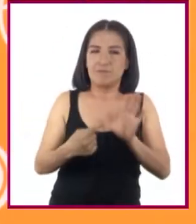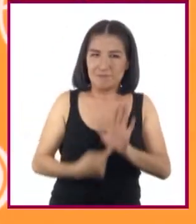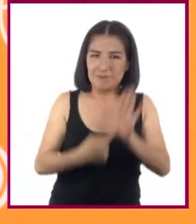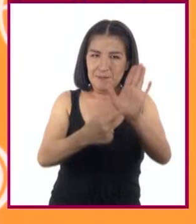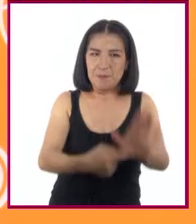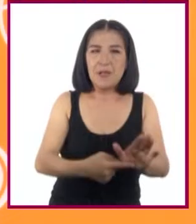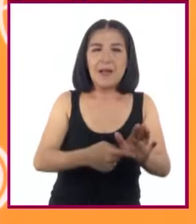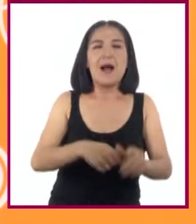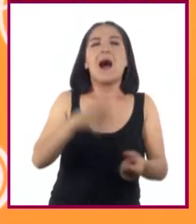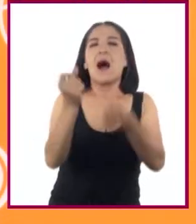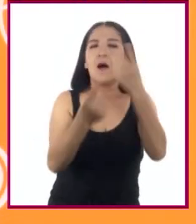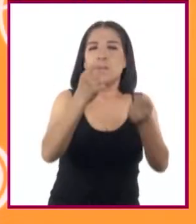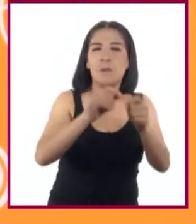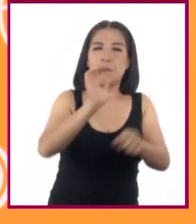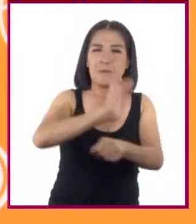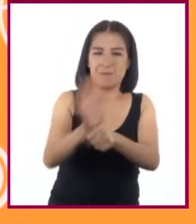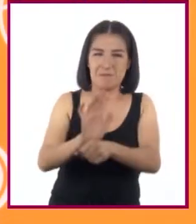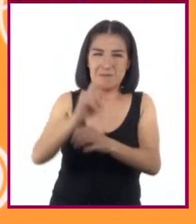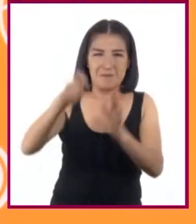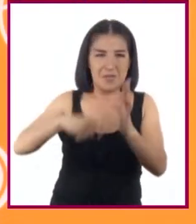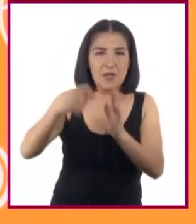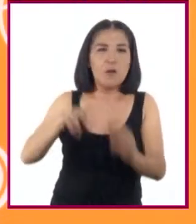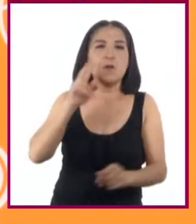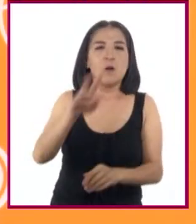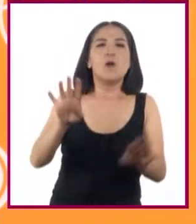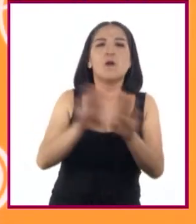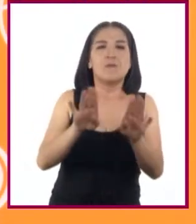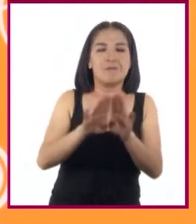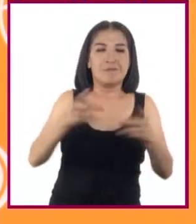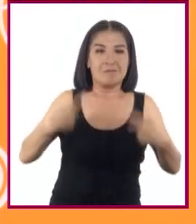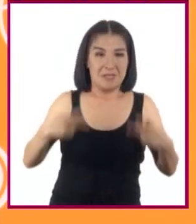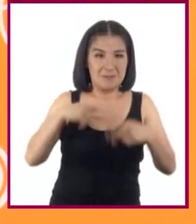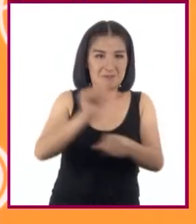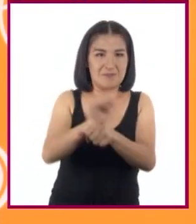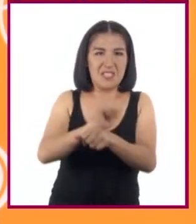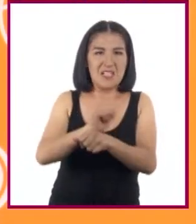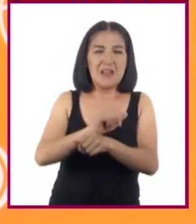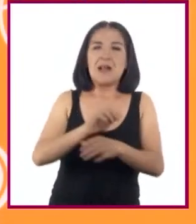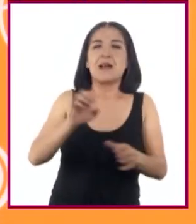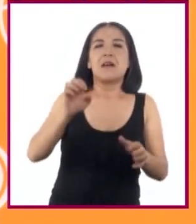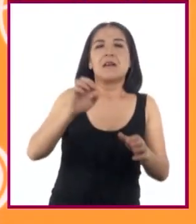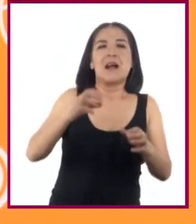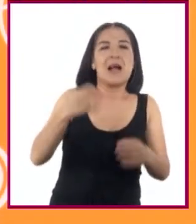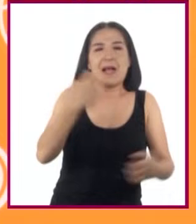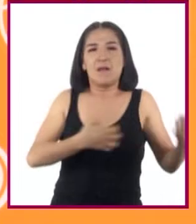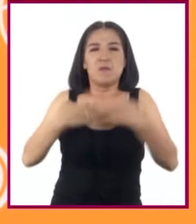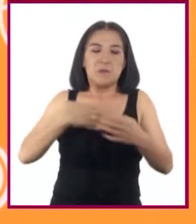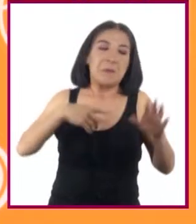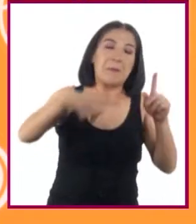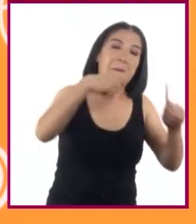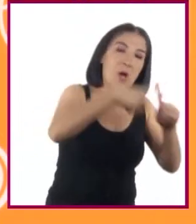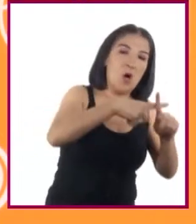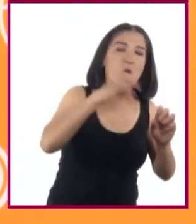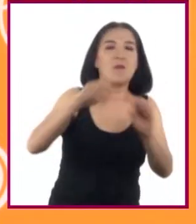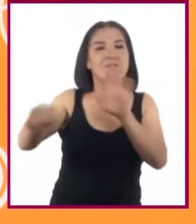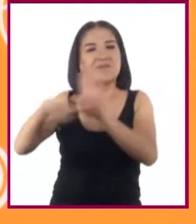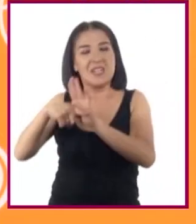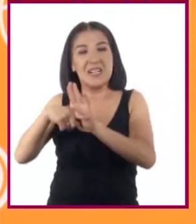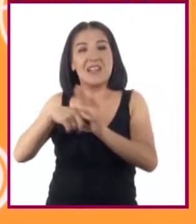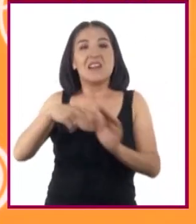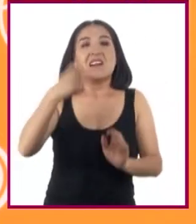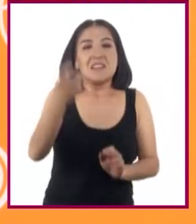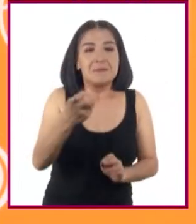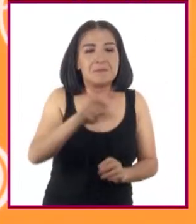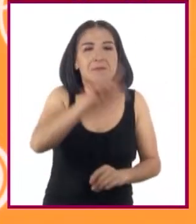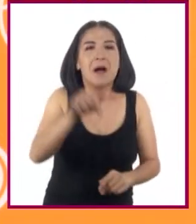En algunas películas, los protagonistas tienen una emoción fuerte, ya sea positiva o negativa, y enseguida